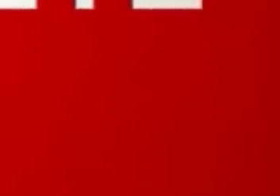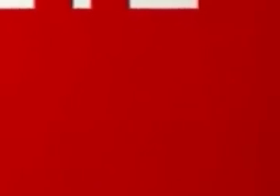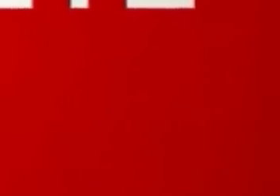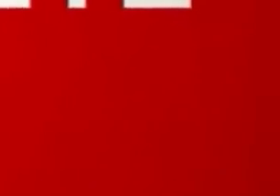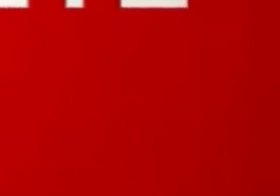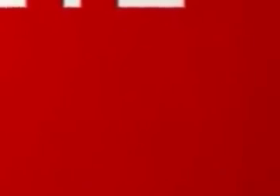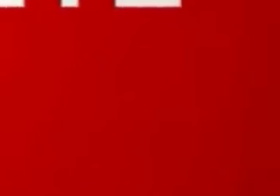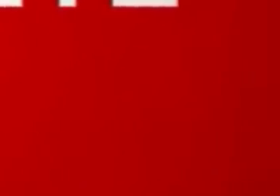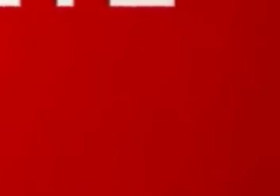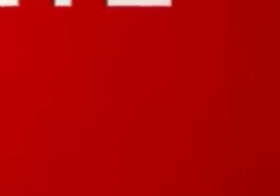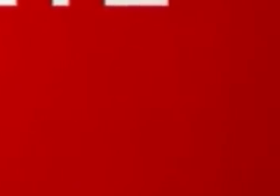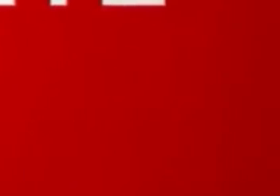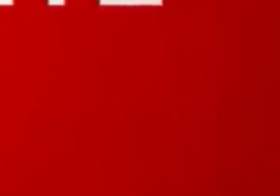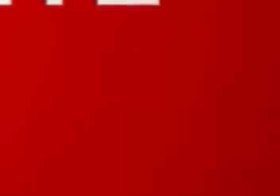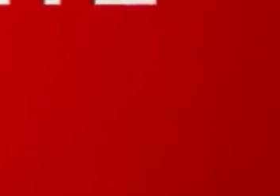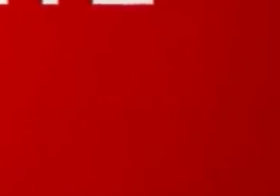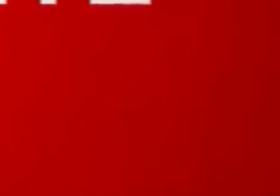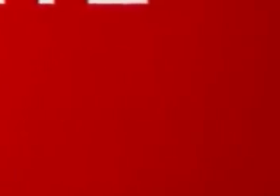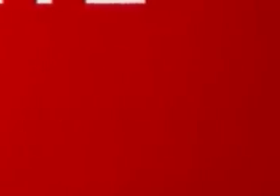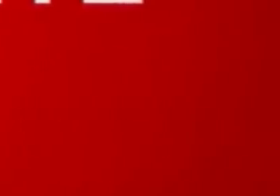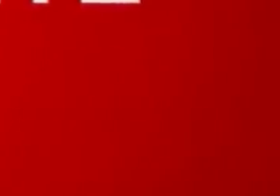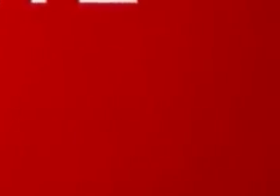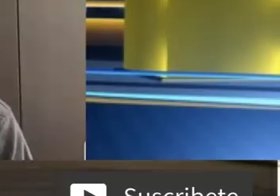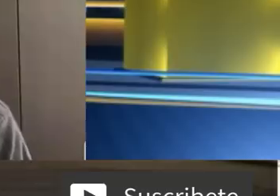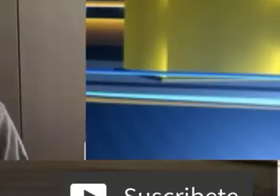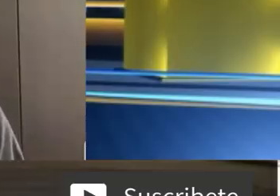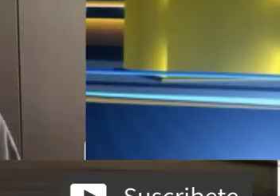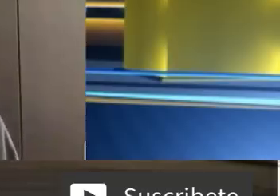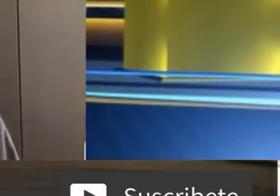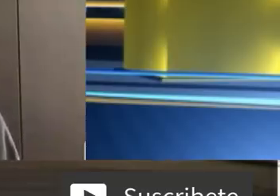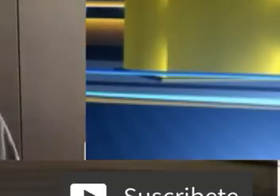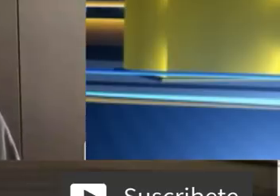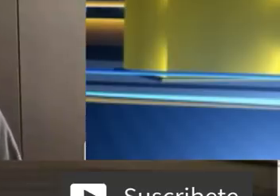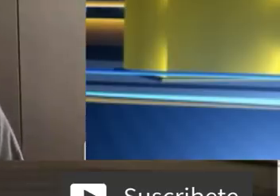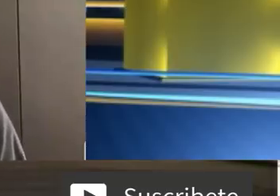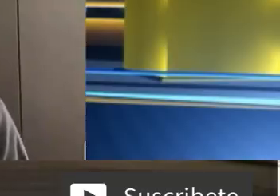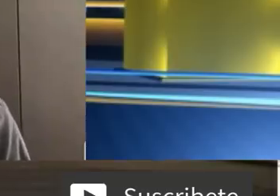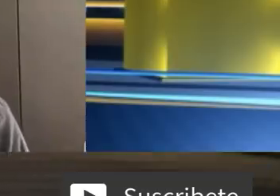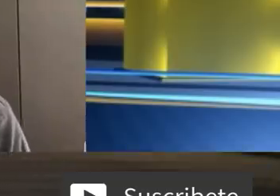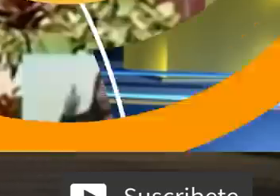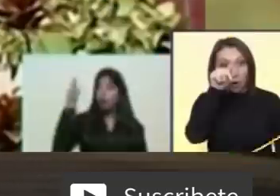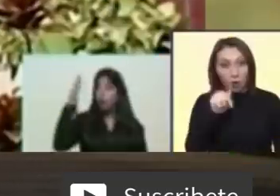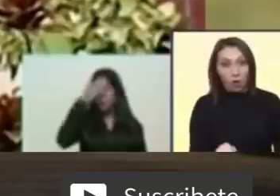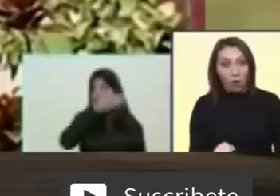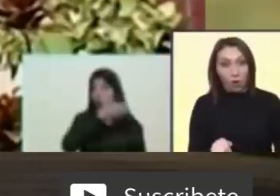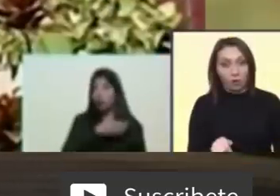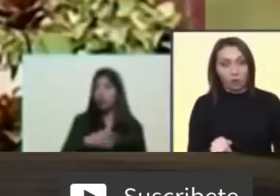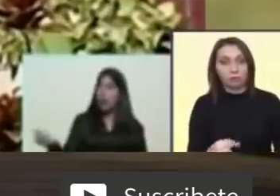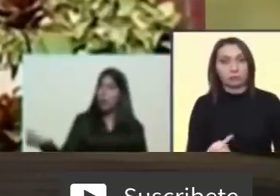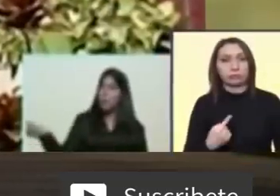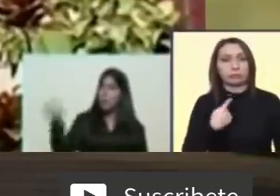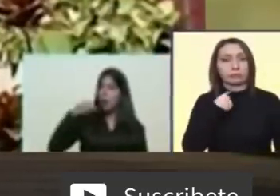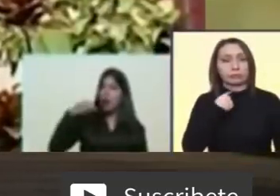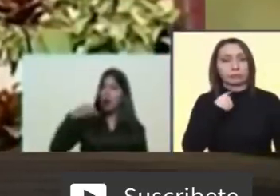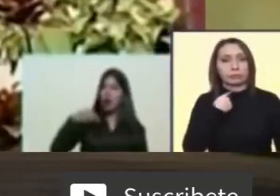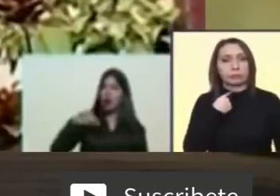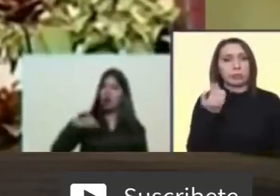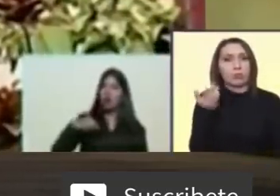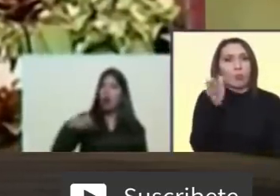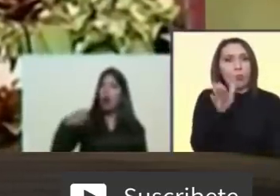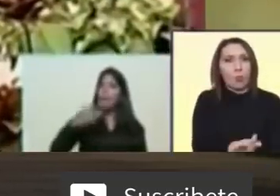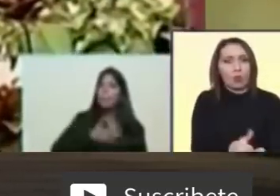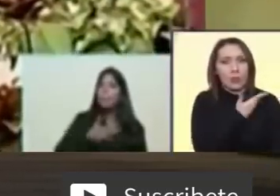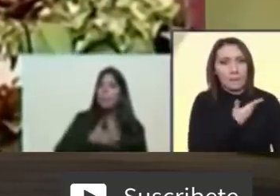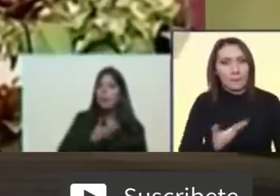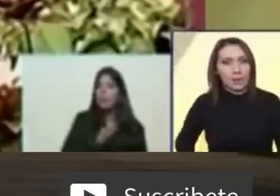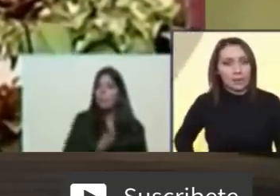de notificaciones para estar bien informados y para estar al tanto de lo que pasa a última hora en el mejor canal informativo. Estados Unidos